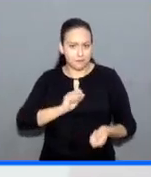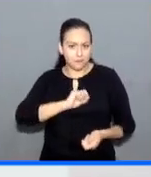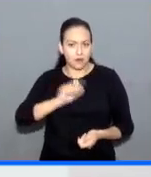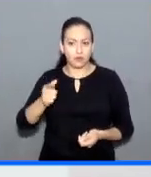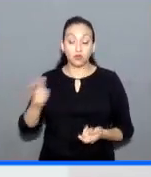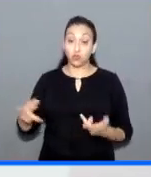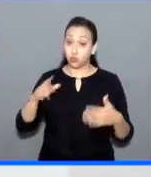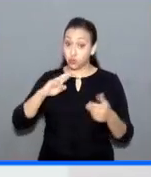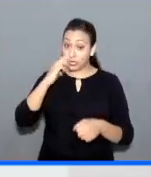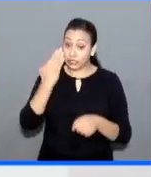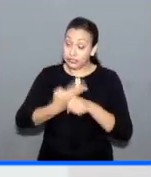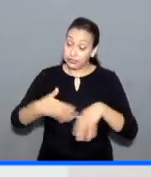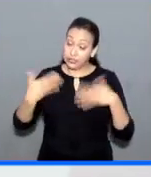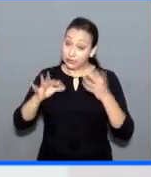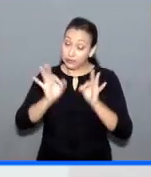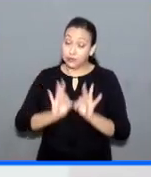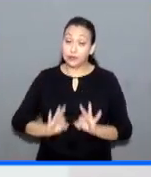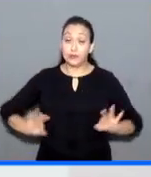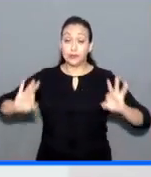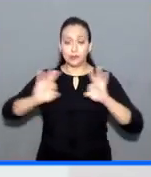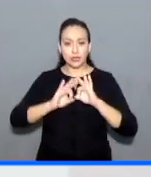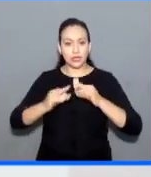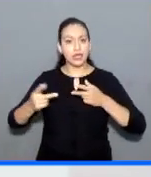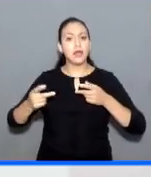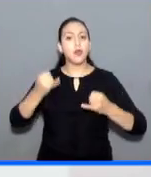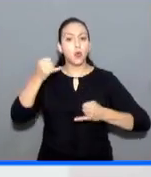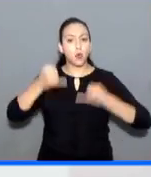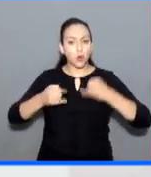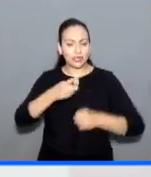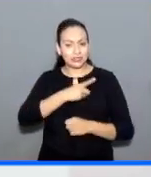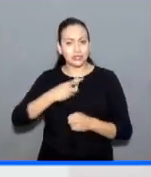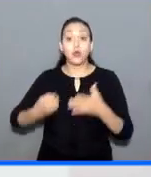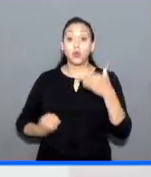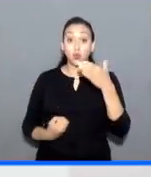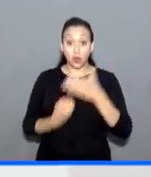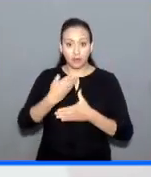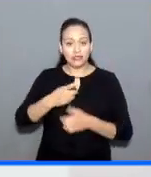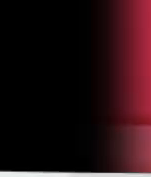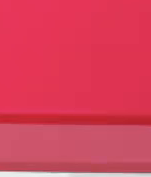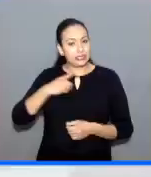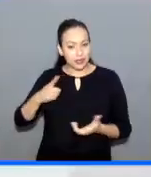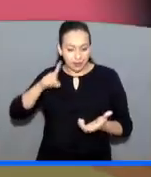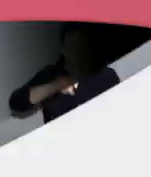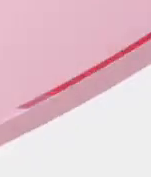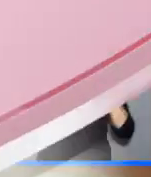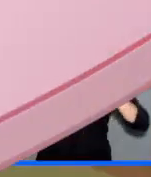que ir consolidando un nuevo poder judicial en el país.